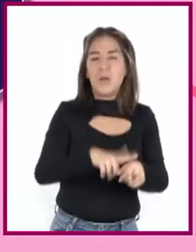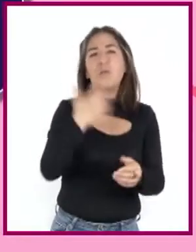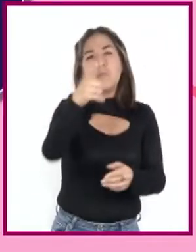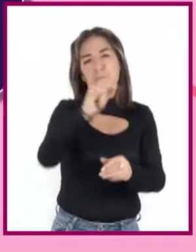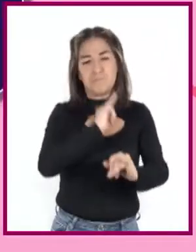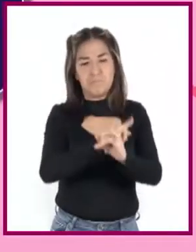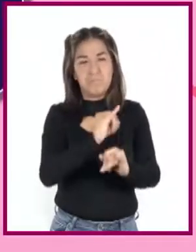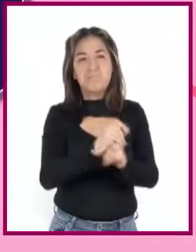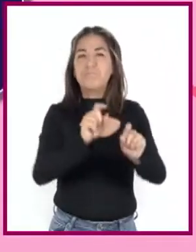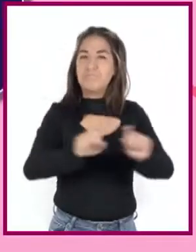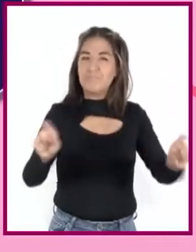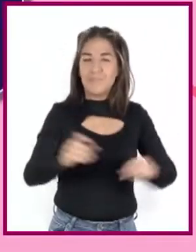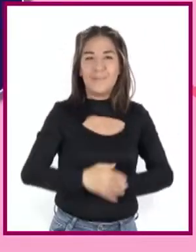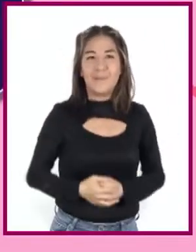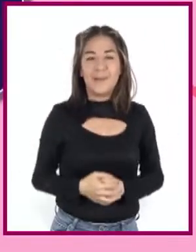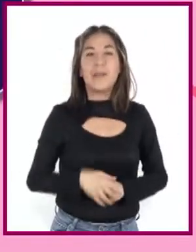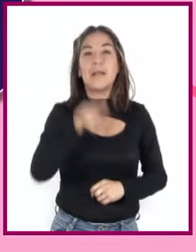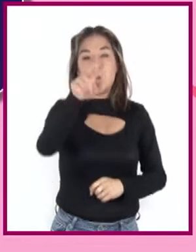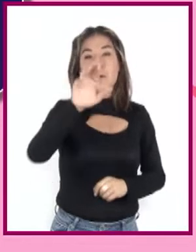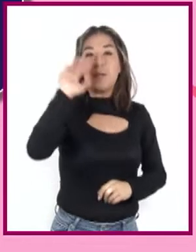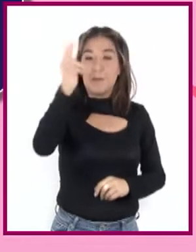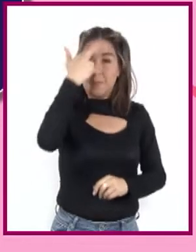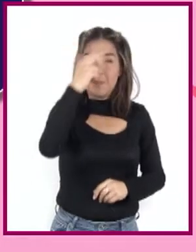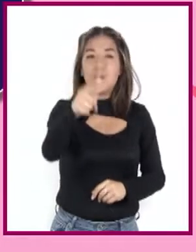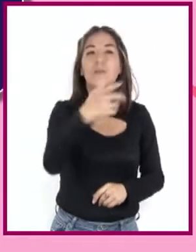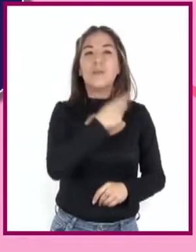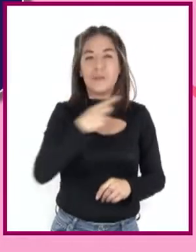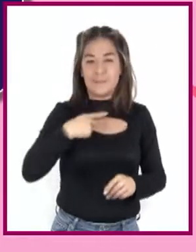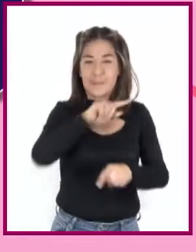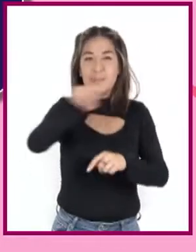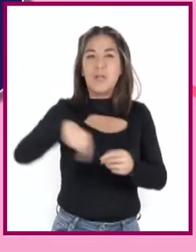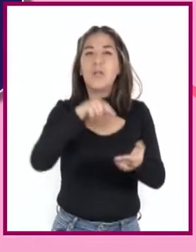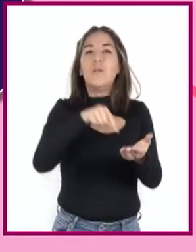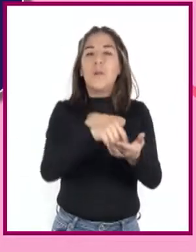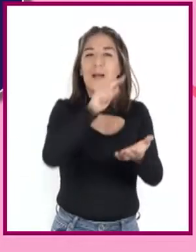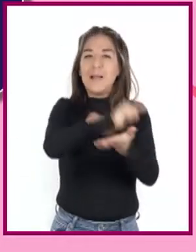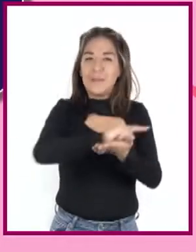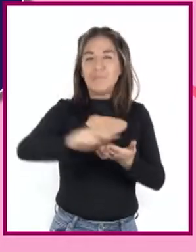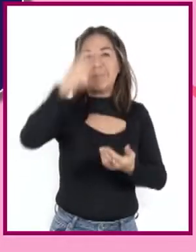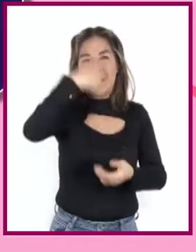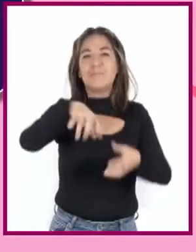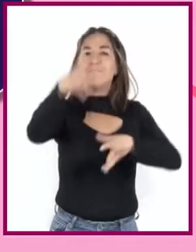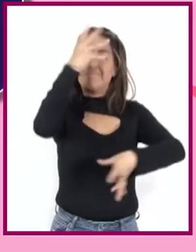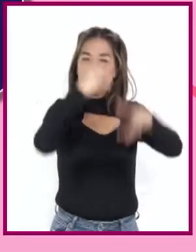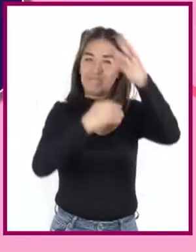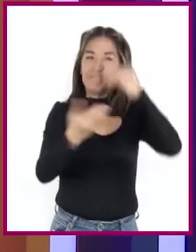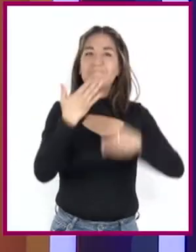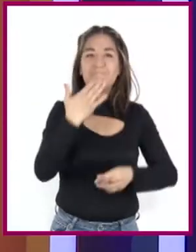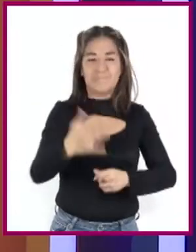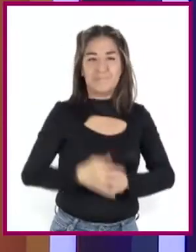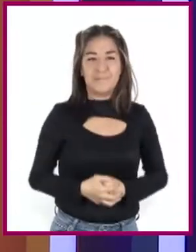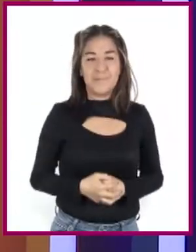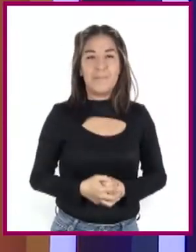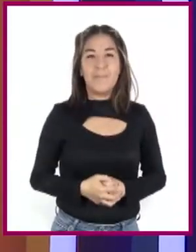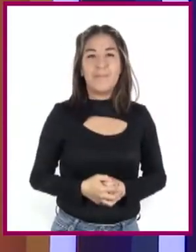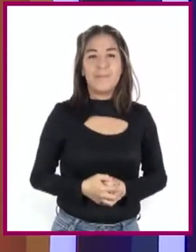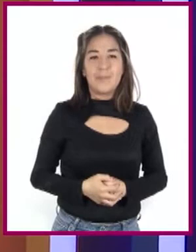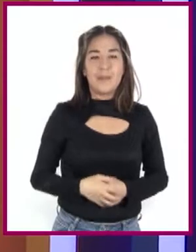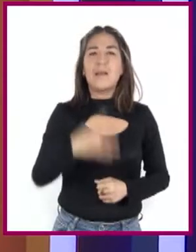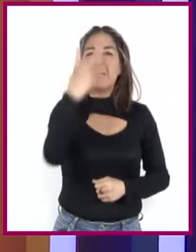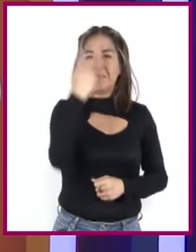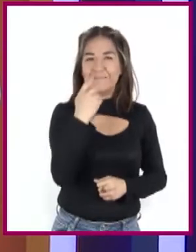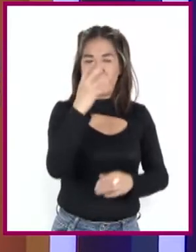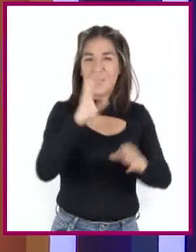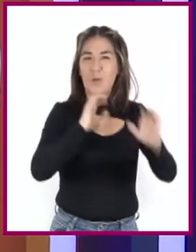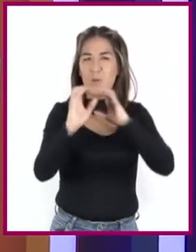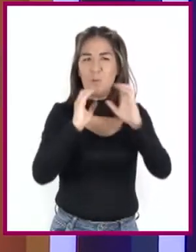páginas de internet. Recuerden contar con un espacio adecuado para poder aprender. Las telecomunicaciones